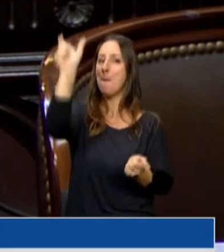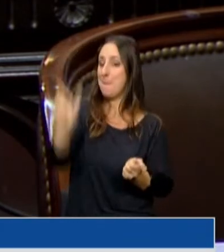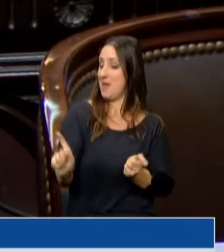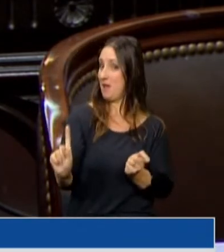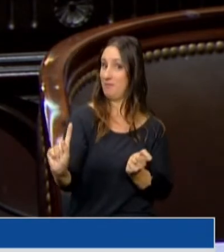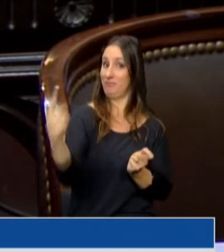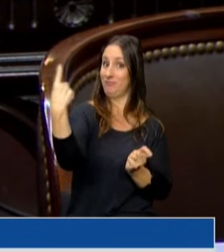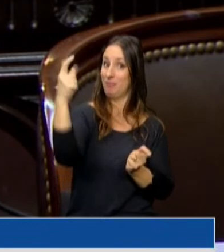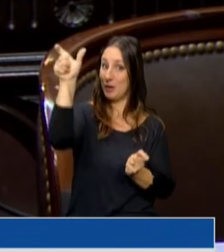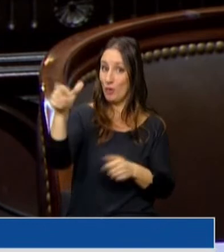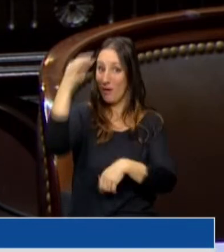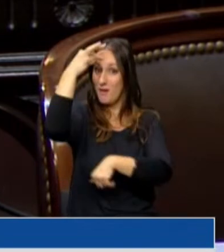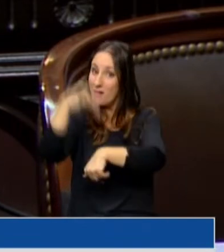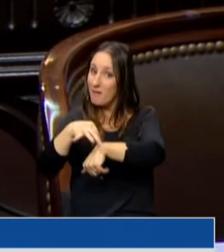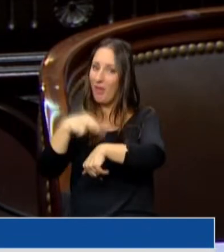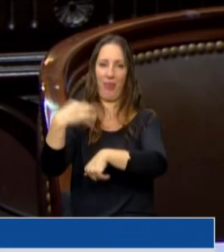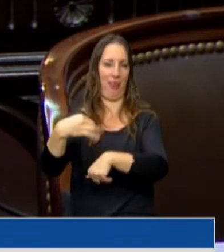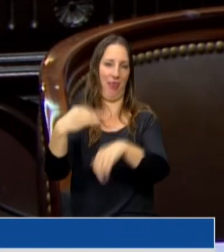paciente.